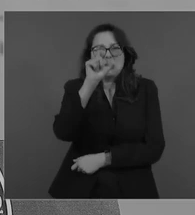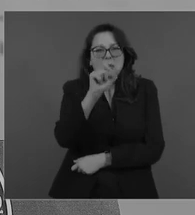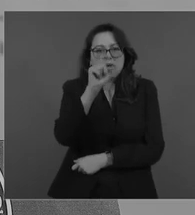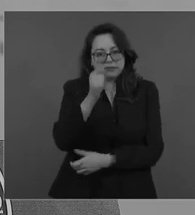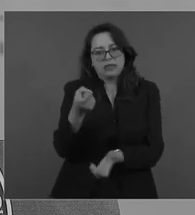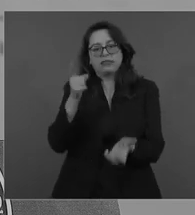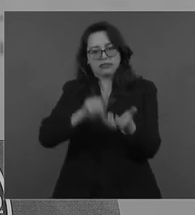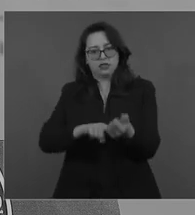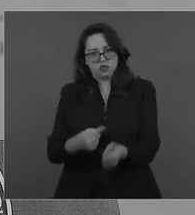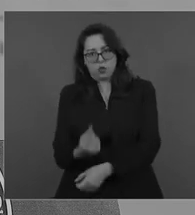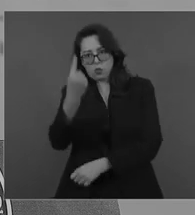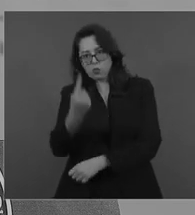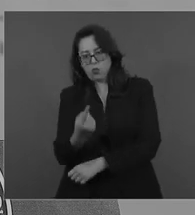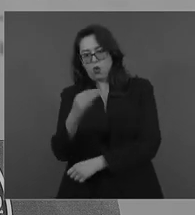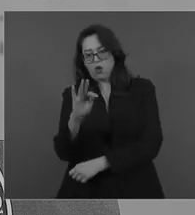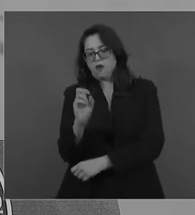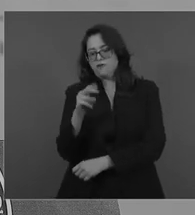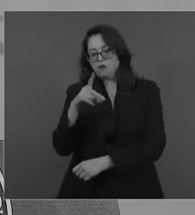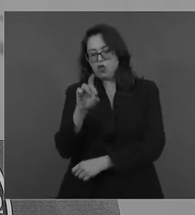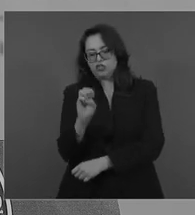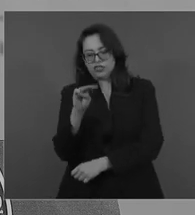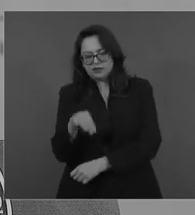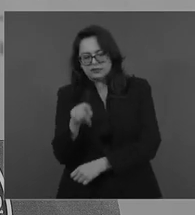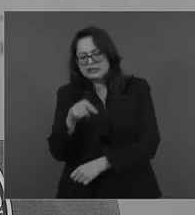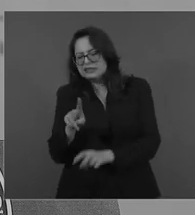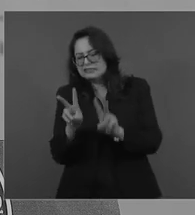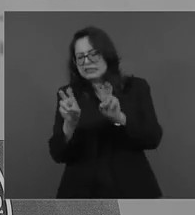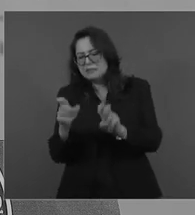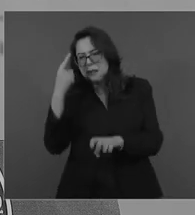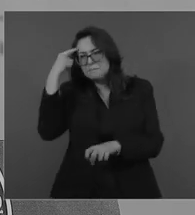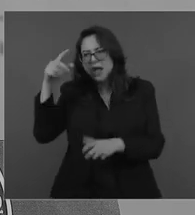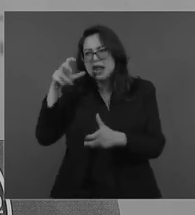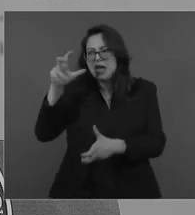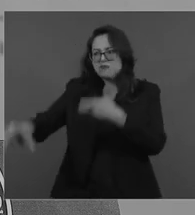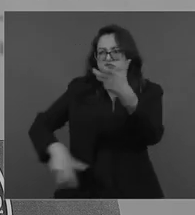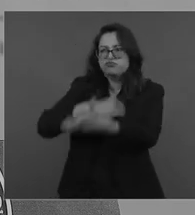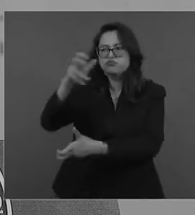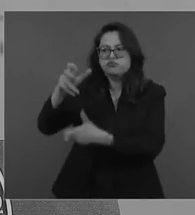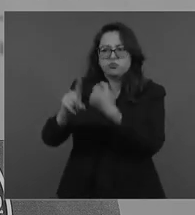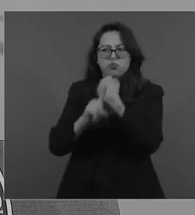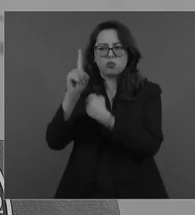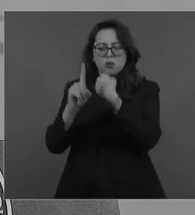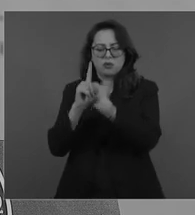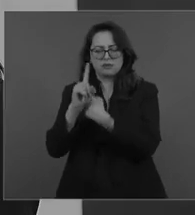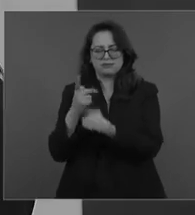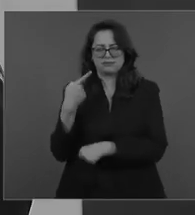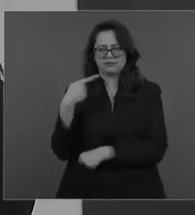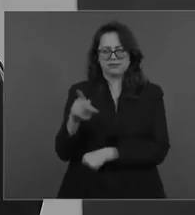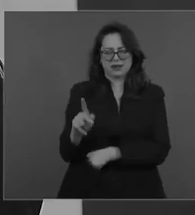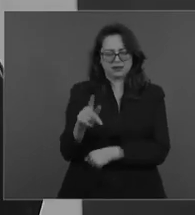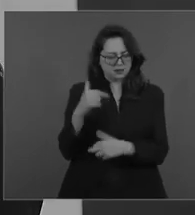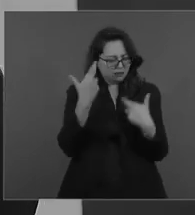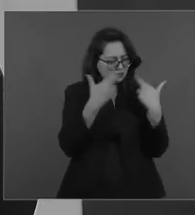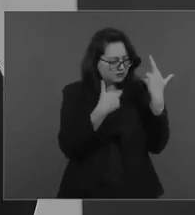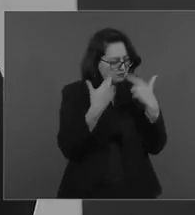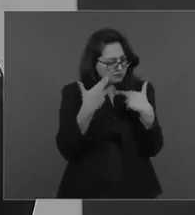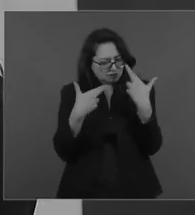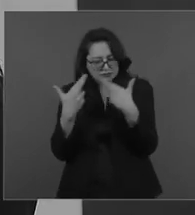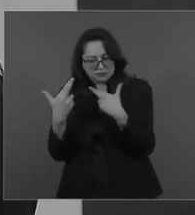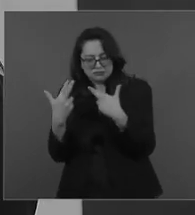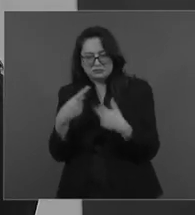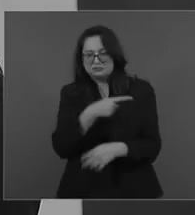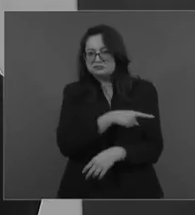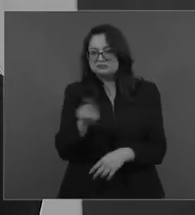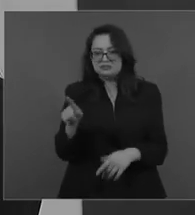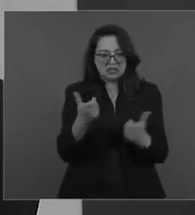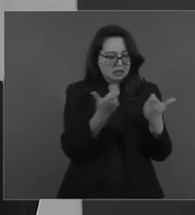caso de desastre o siniestro. Pero en realidad, dicho fideicomiso servía para llenar las bolsas de